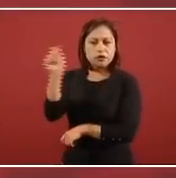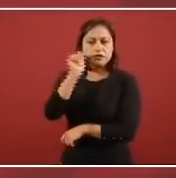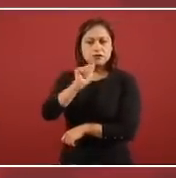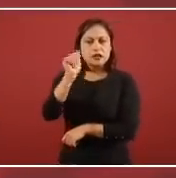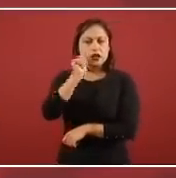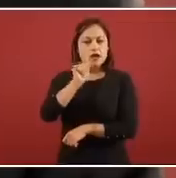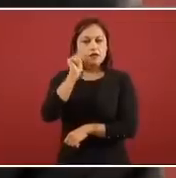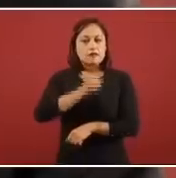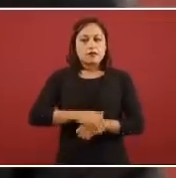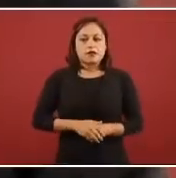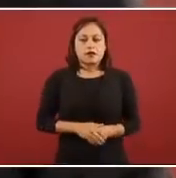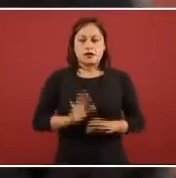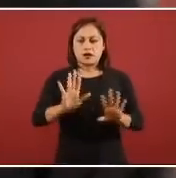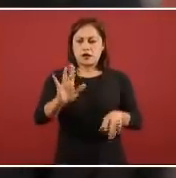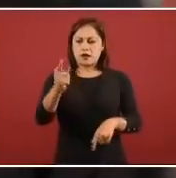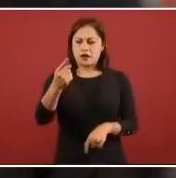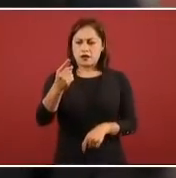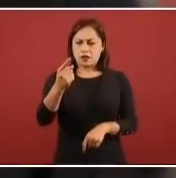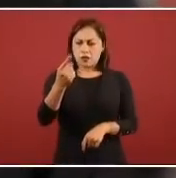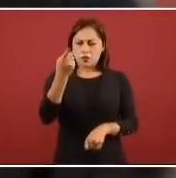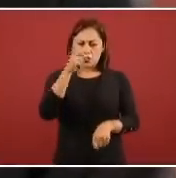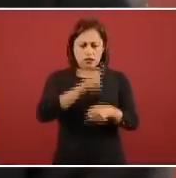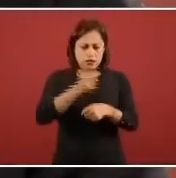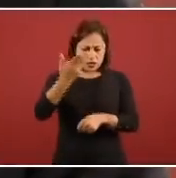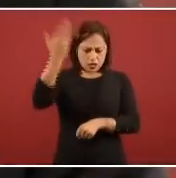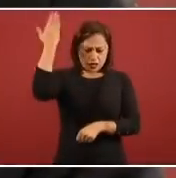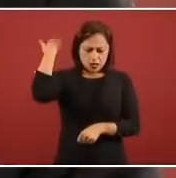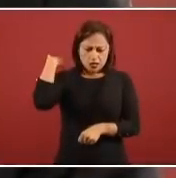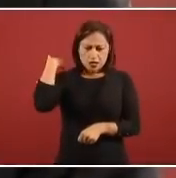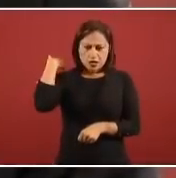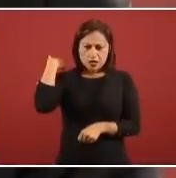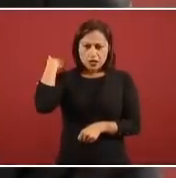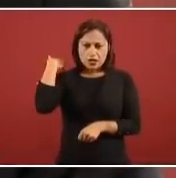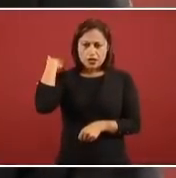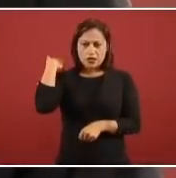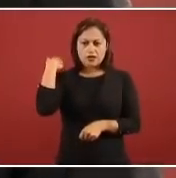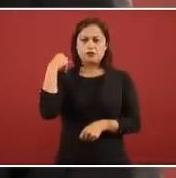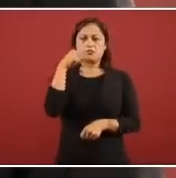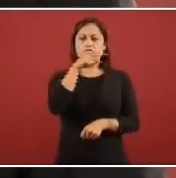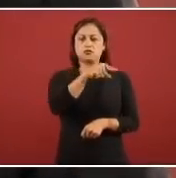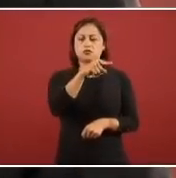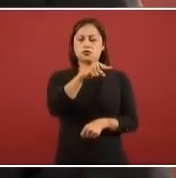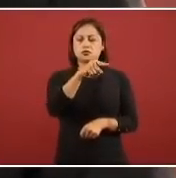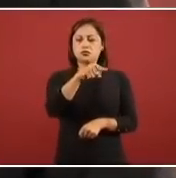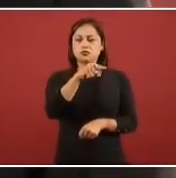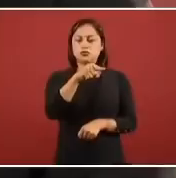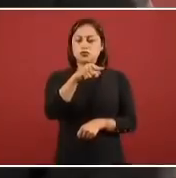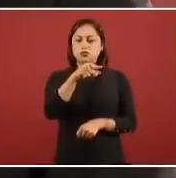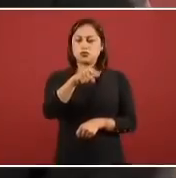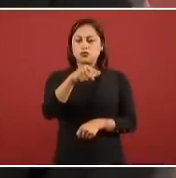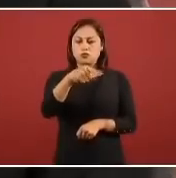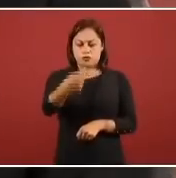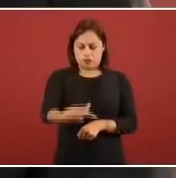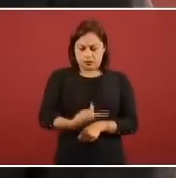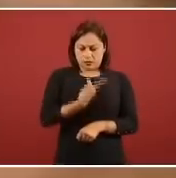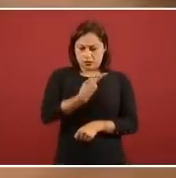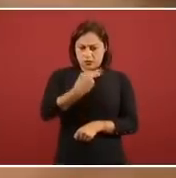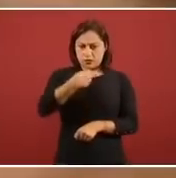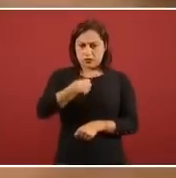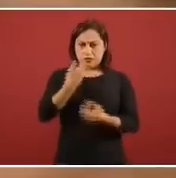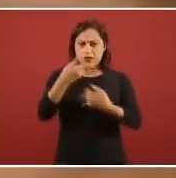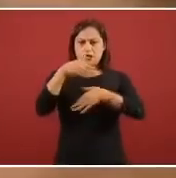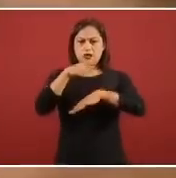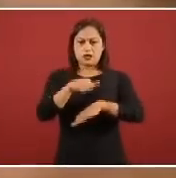La vez pasada que hubo este incidente, que me hiciste unas preguntas en torno al